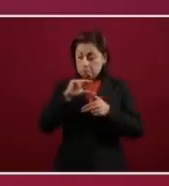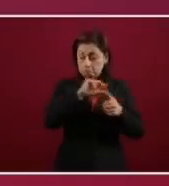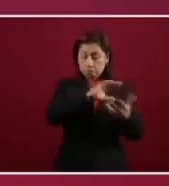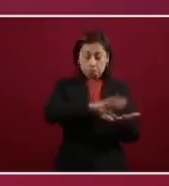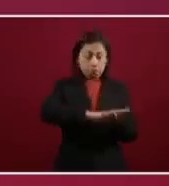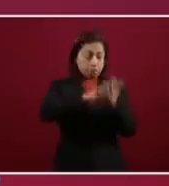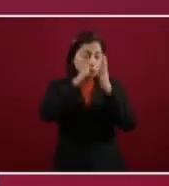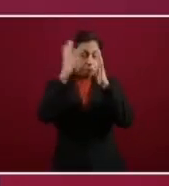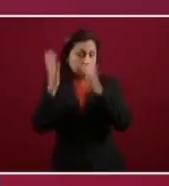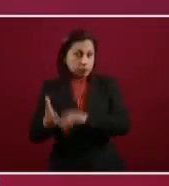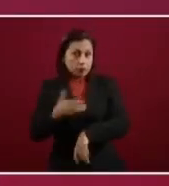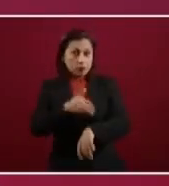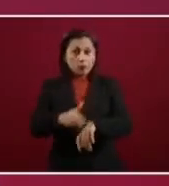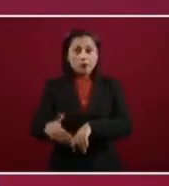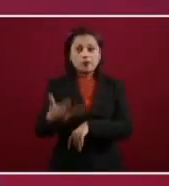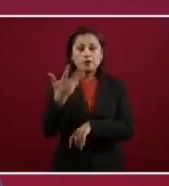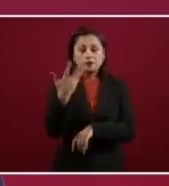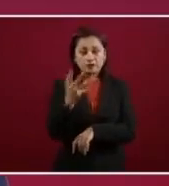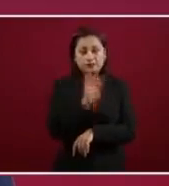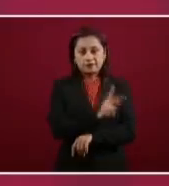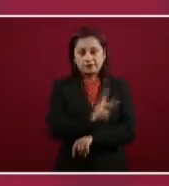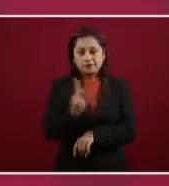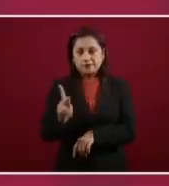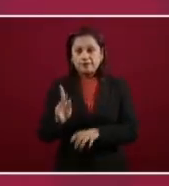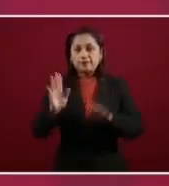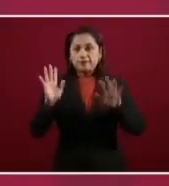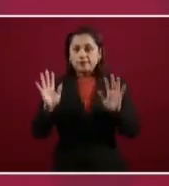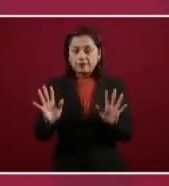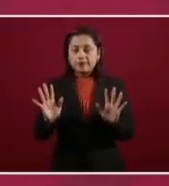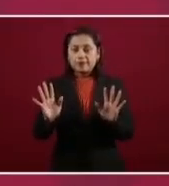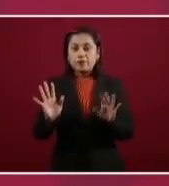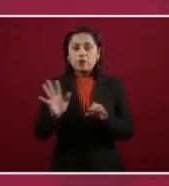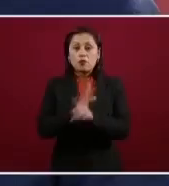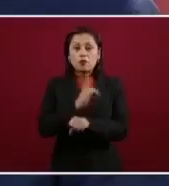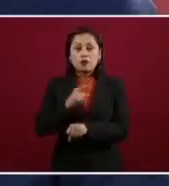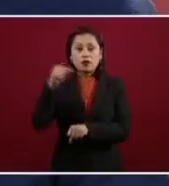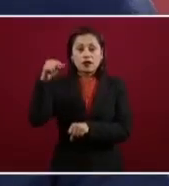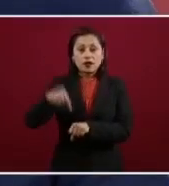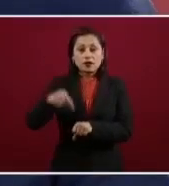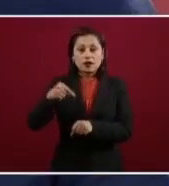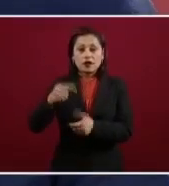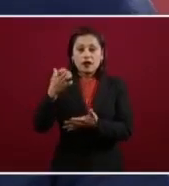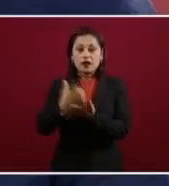y va a arrasar con nuestra economía